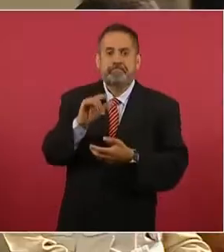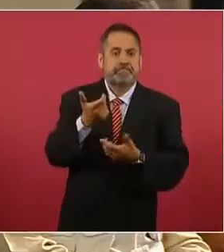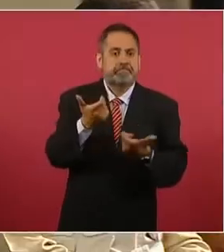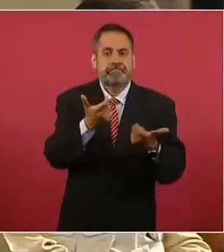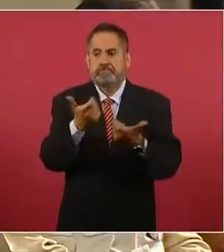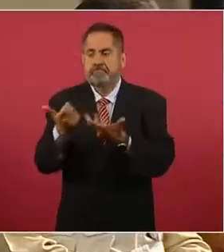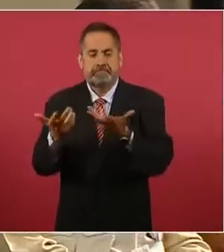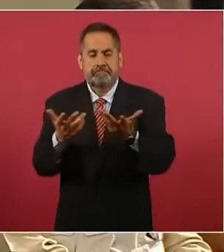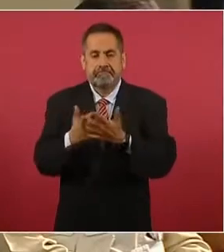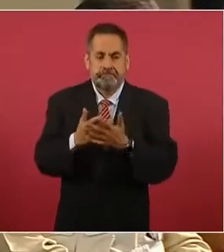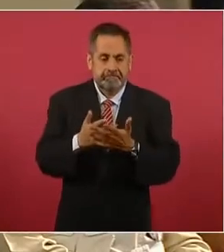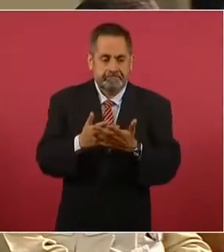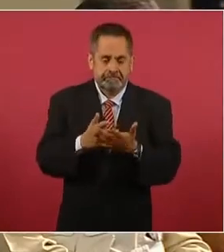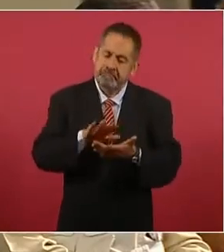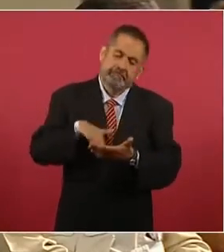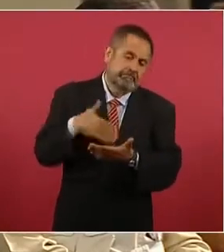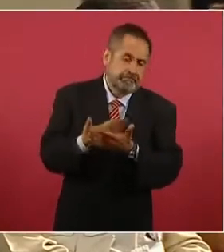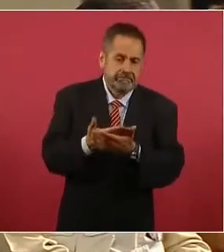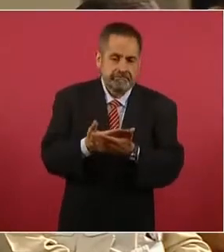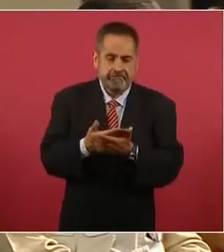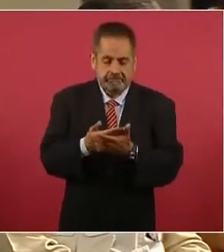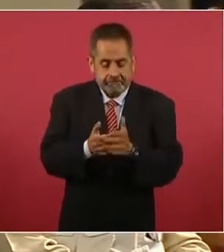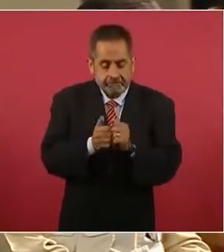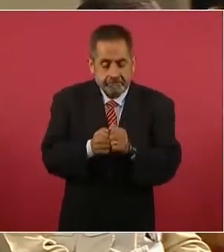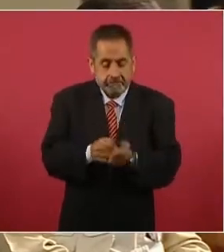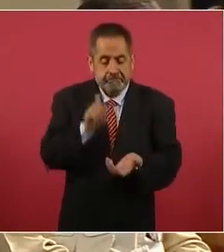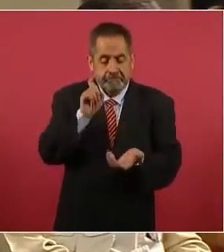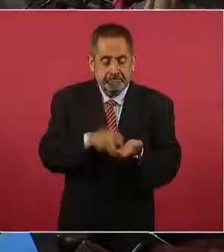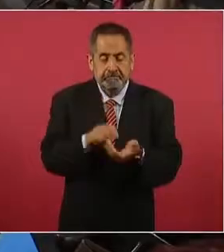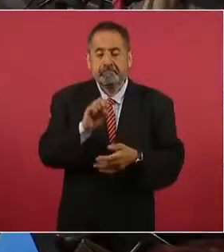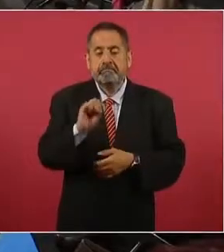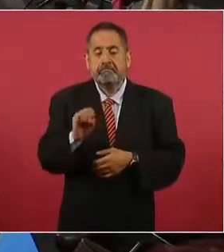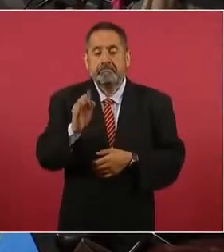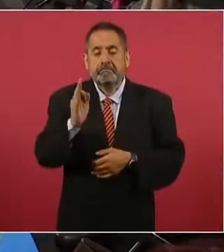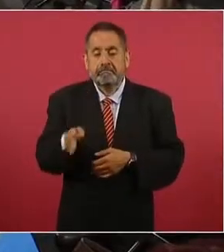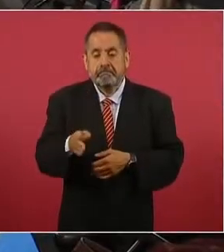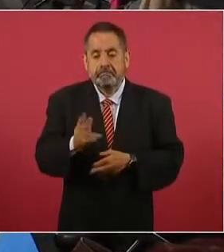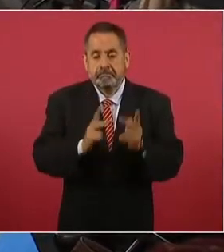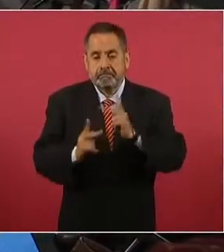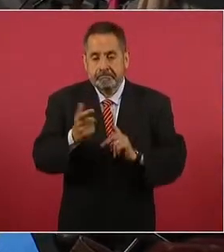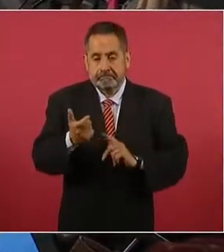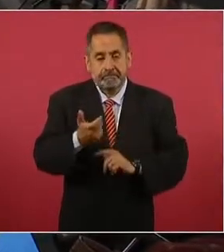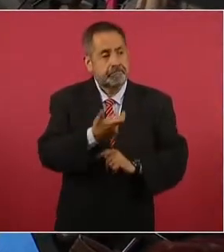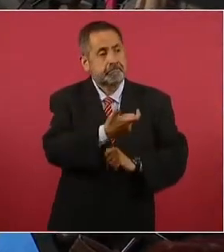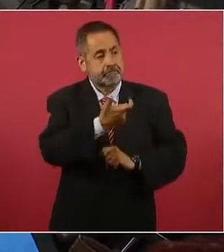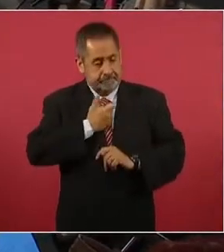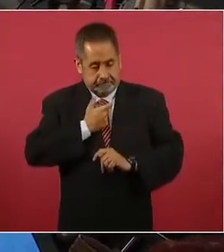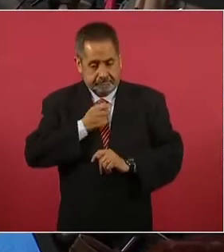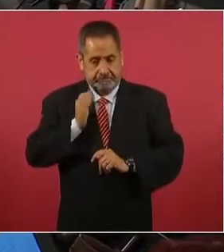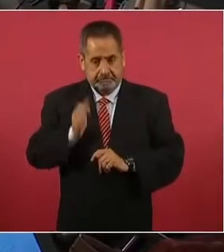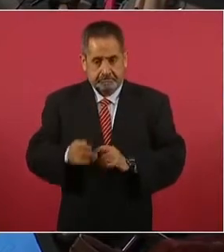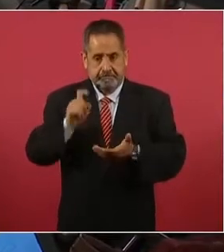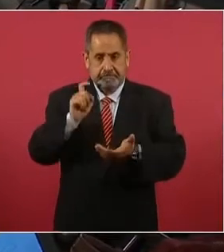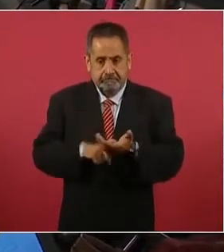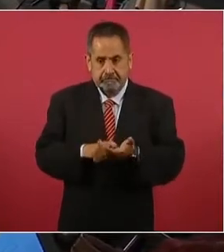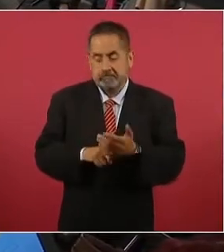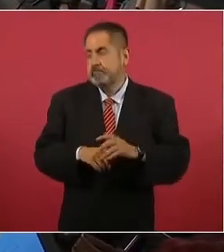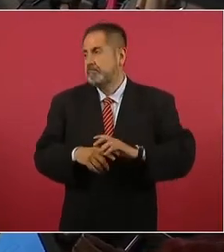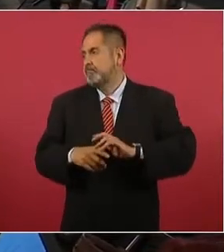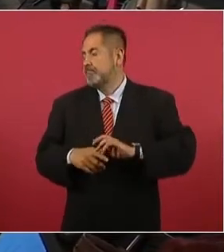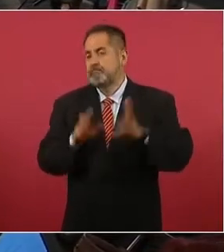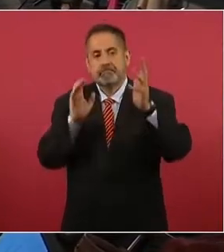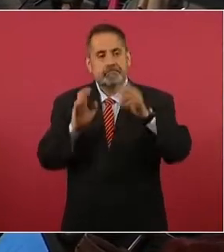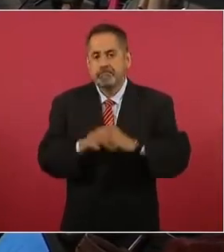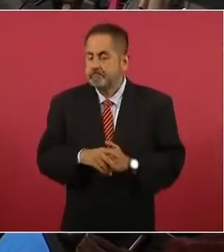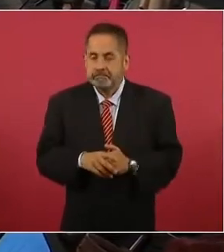personas han caído en las garras de estas personas, y lo que sucede es que piden el crédito,